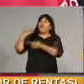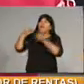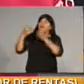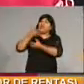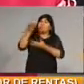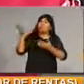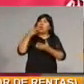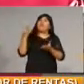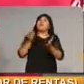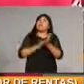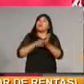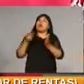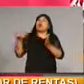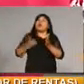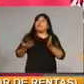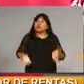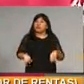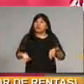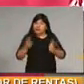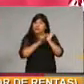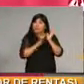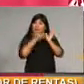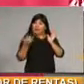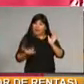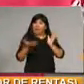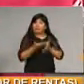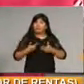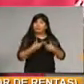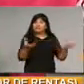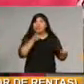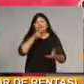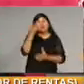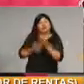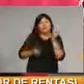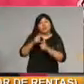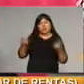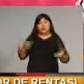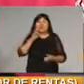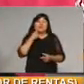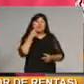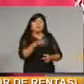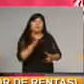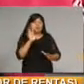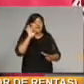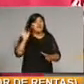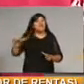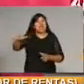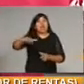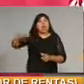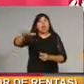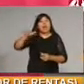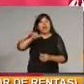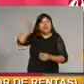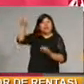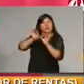contador por ejemplo en terrenos de alto comedero el aeroclub este estos terrenos han sido usurpados sin embargo todavía les